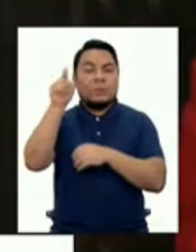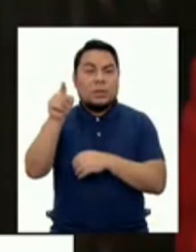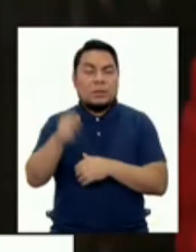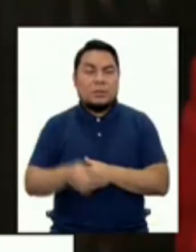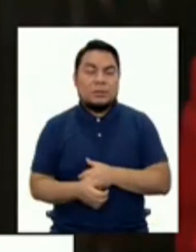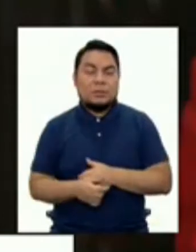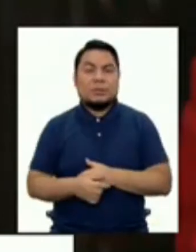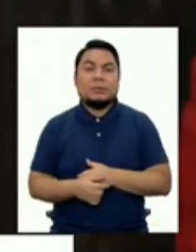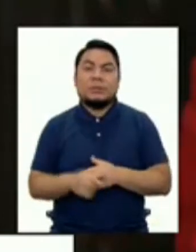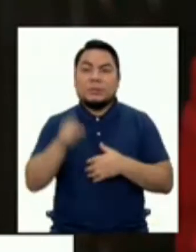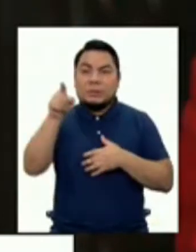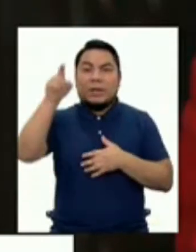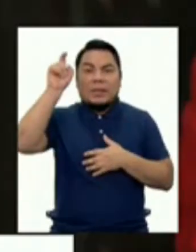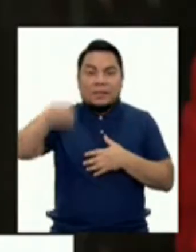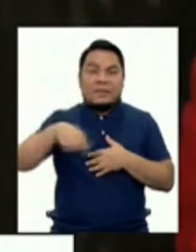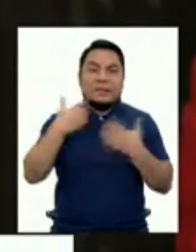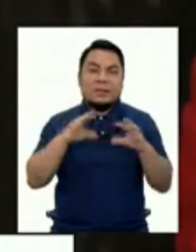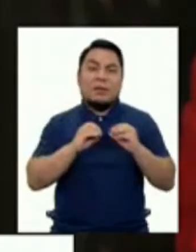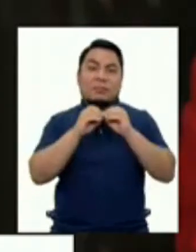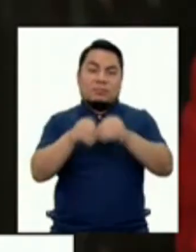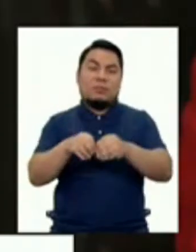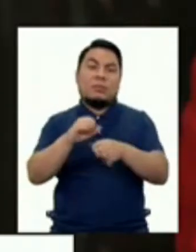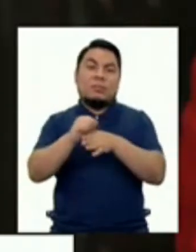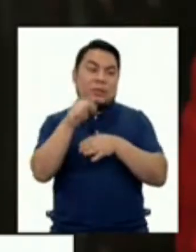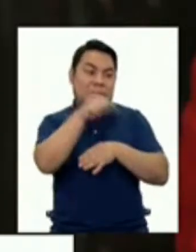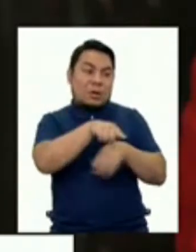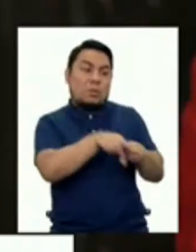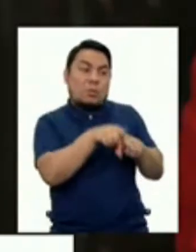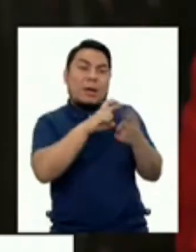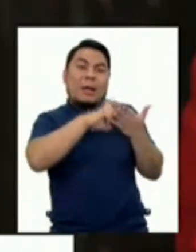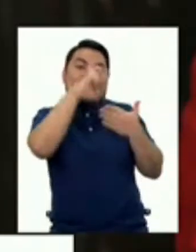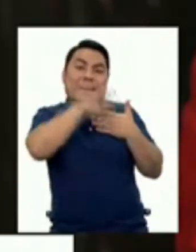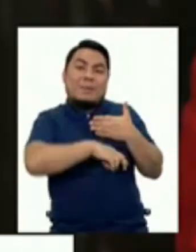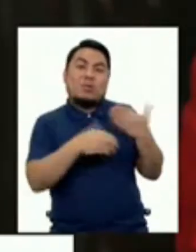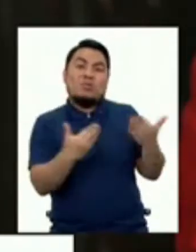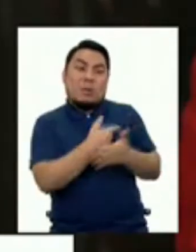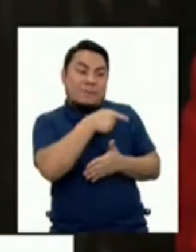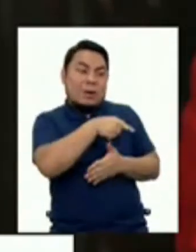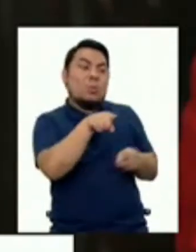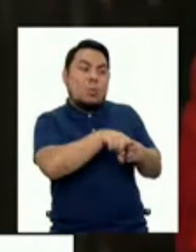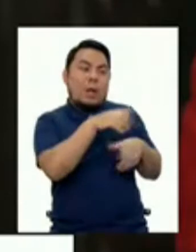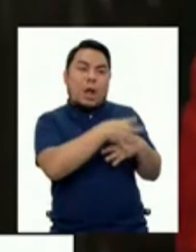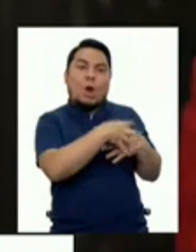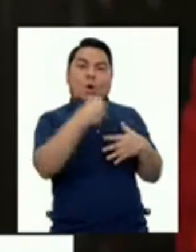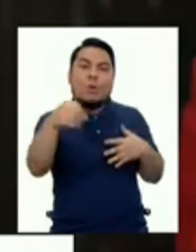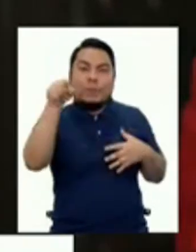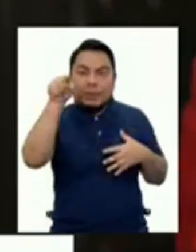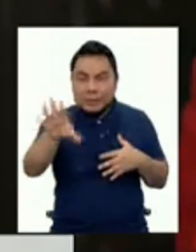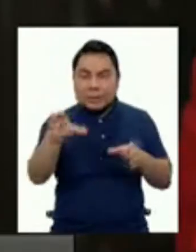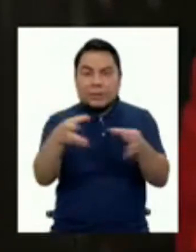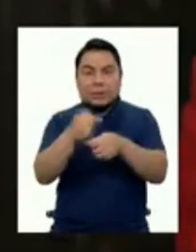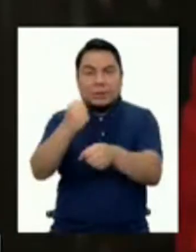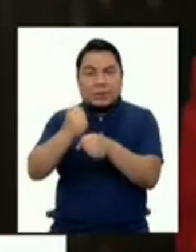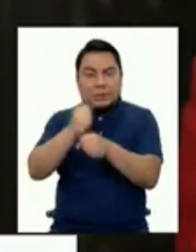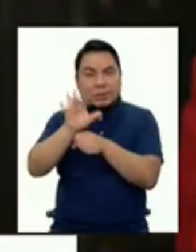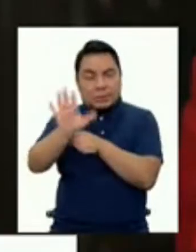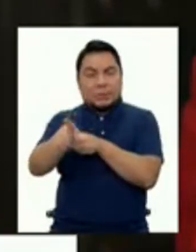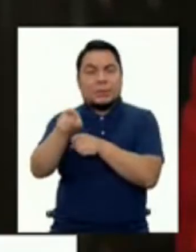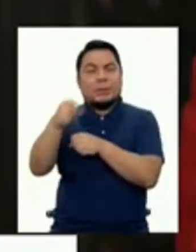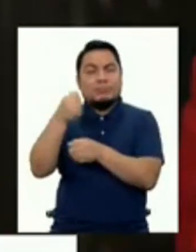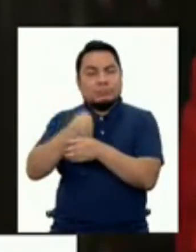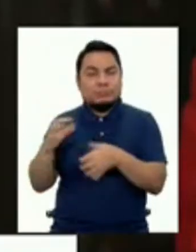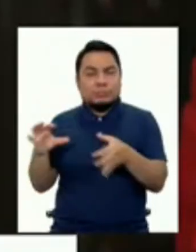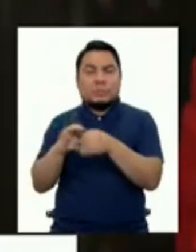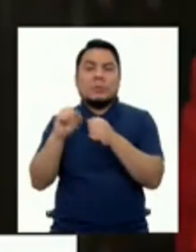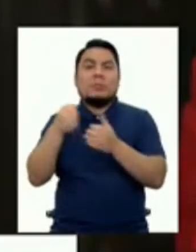deberá de poner ya en práctica este nuevo planeamiento y direccionar sus fuerzas con la